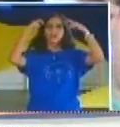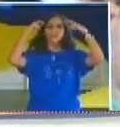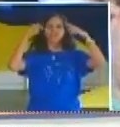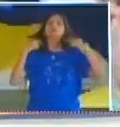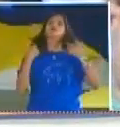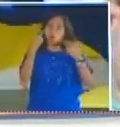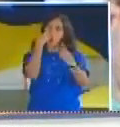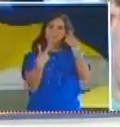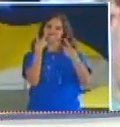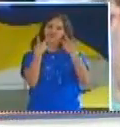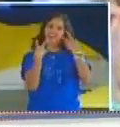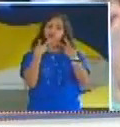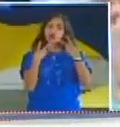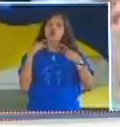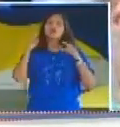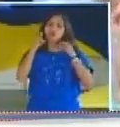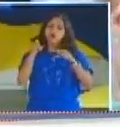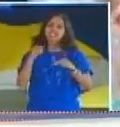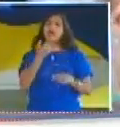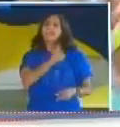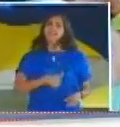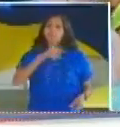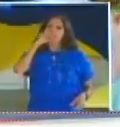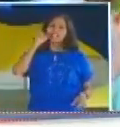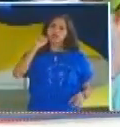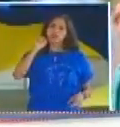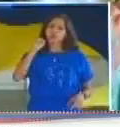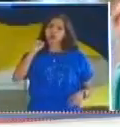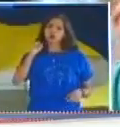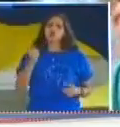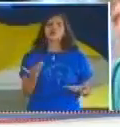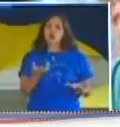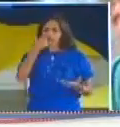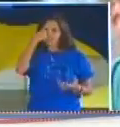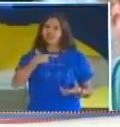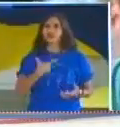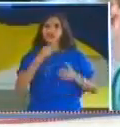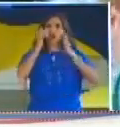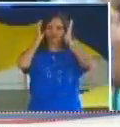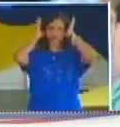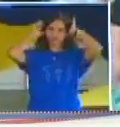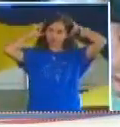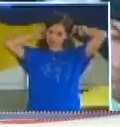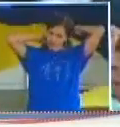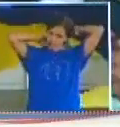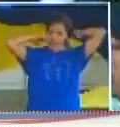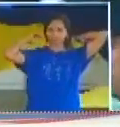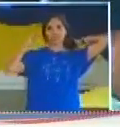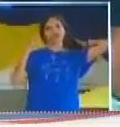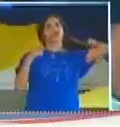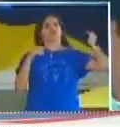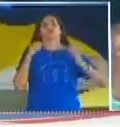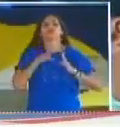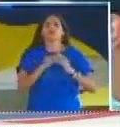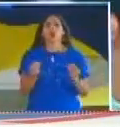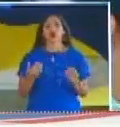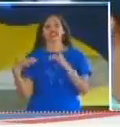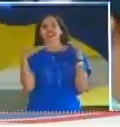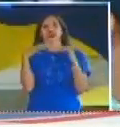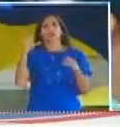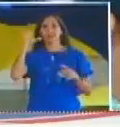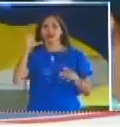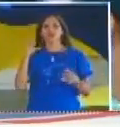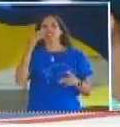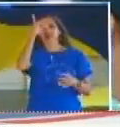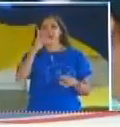Chávez nos visibilizó y que usted, presidente Maduro, nos ha dignificado. desde todo este ejército de guerreros patriotas con